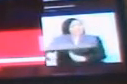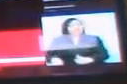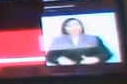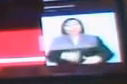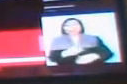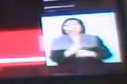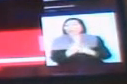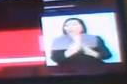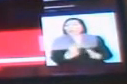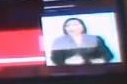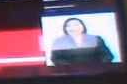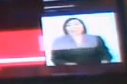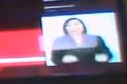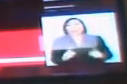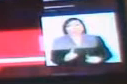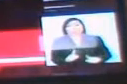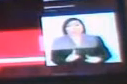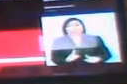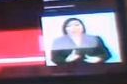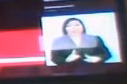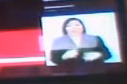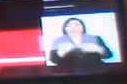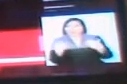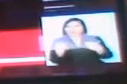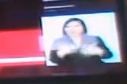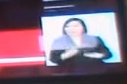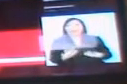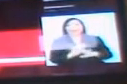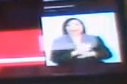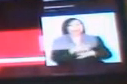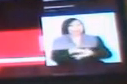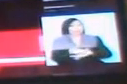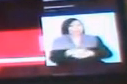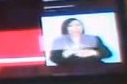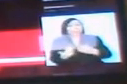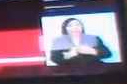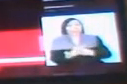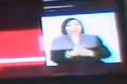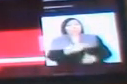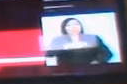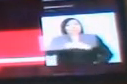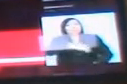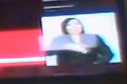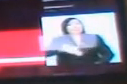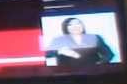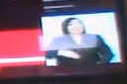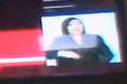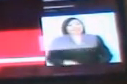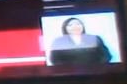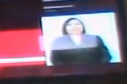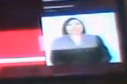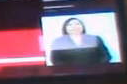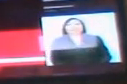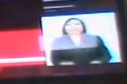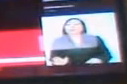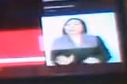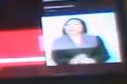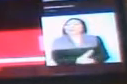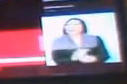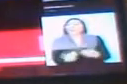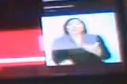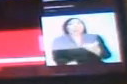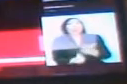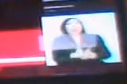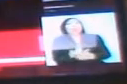días, cuando esté constituido el nuevo gabinete, que será completamente